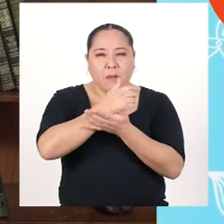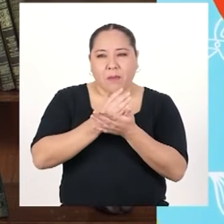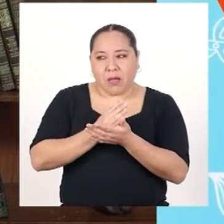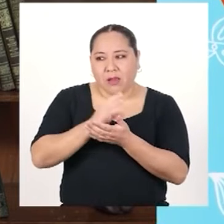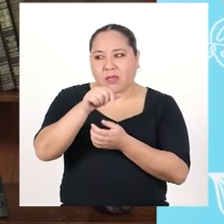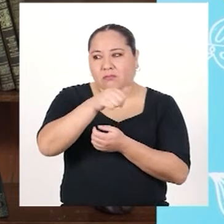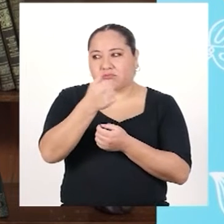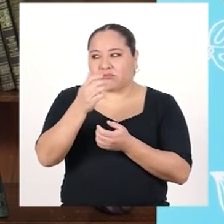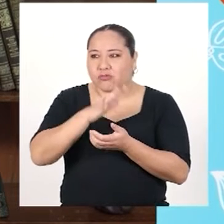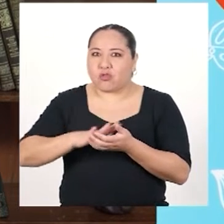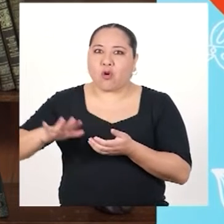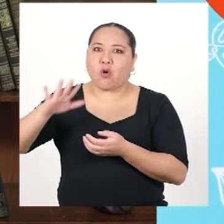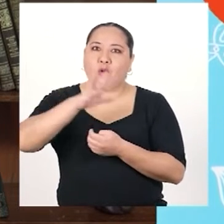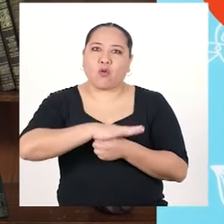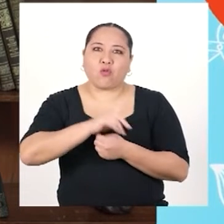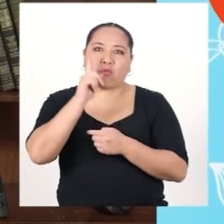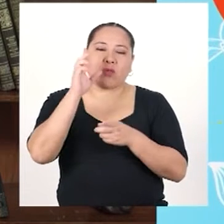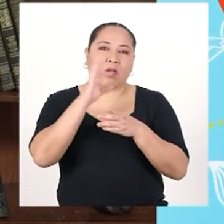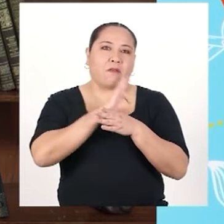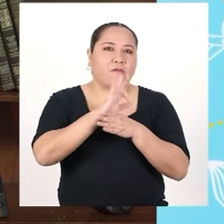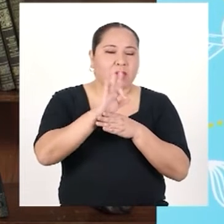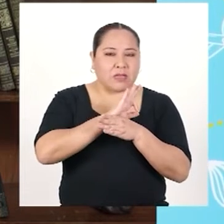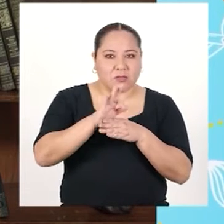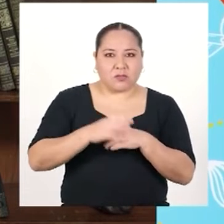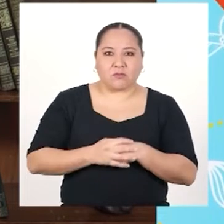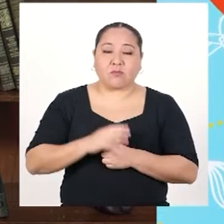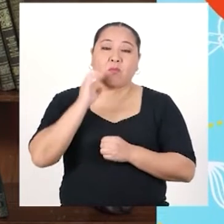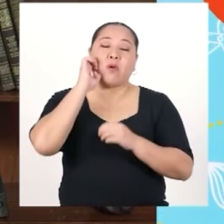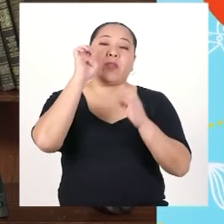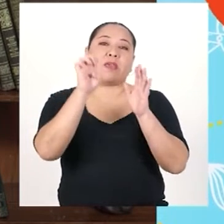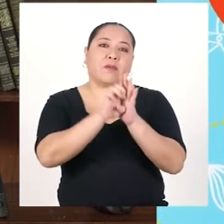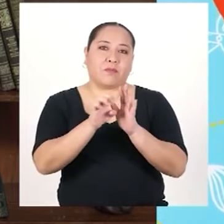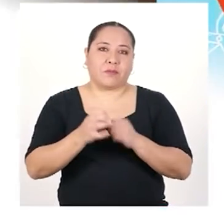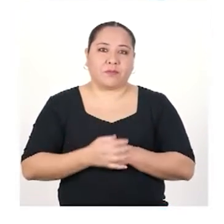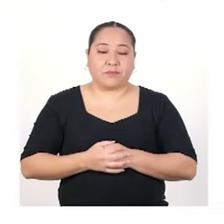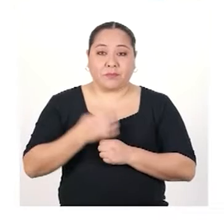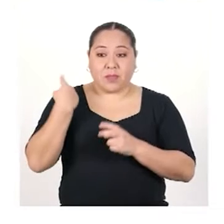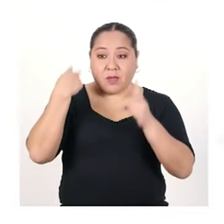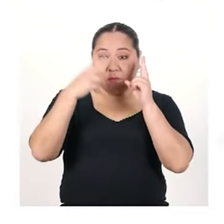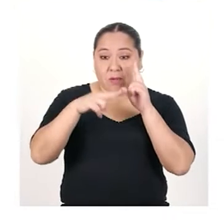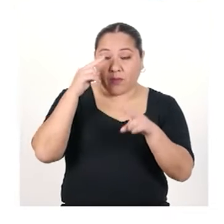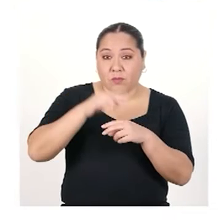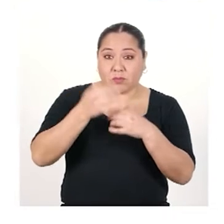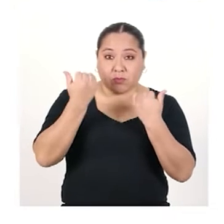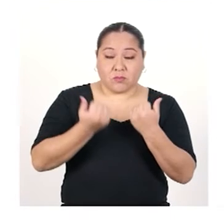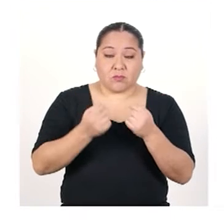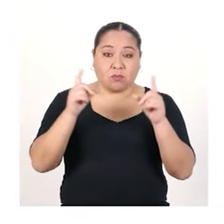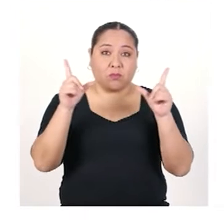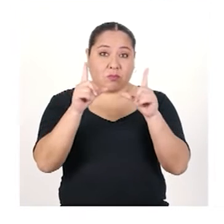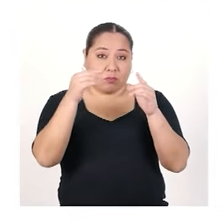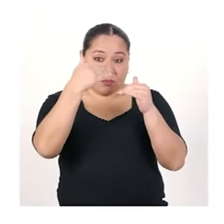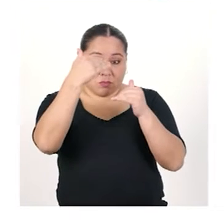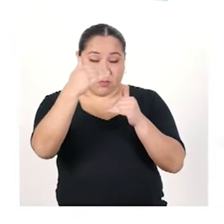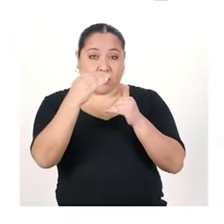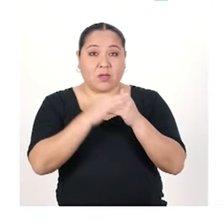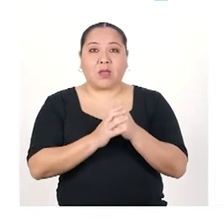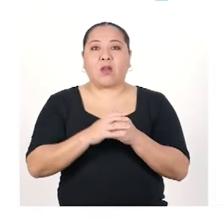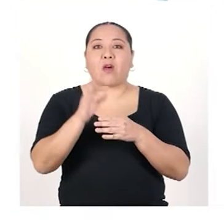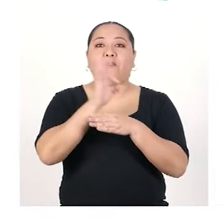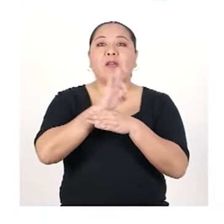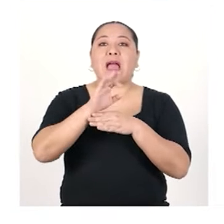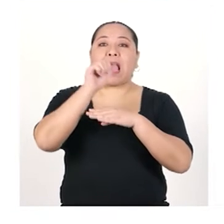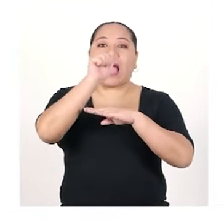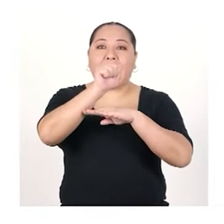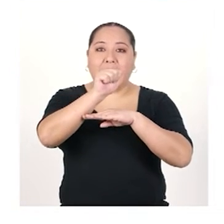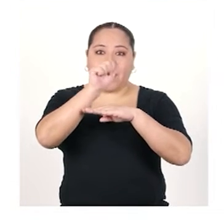una parte respecto a un todo mediante una fracción. Por ejemplo, como vemos en pantalla, si tenemos una